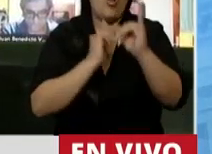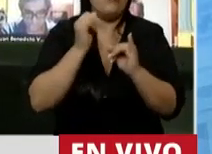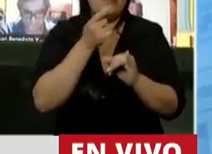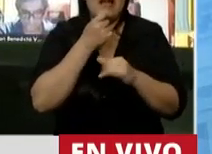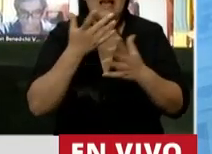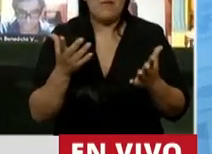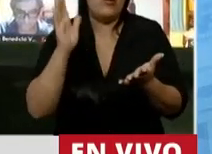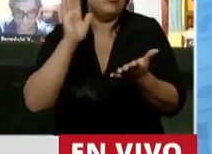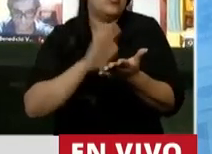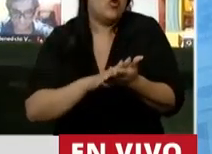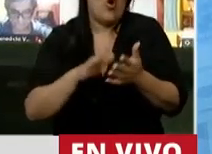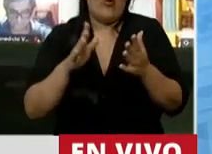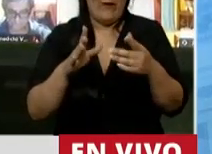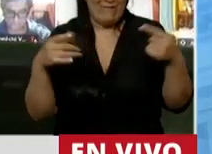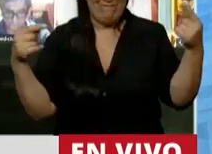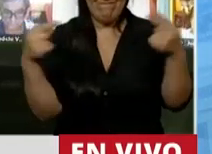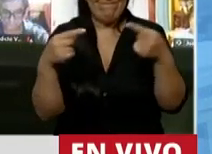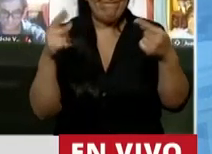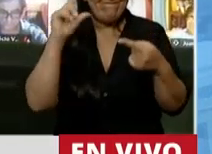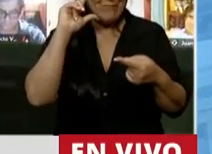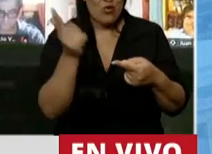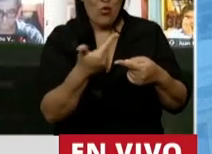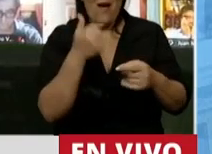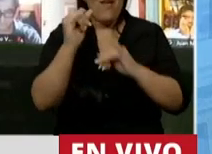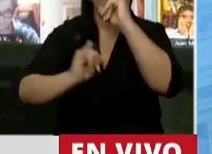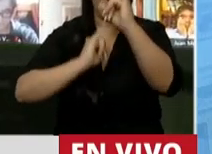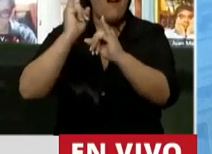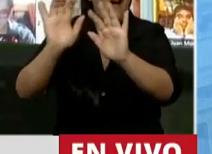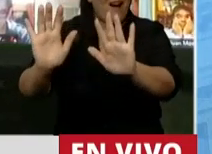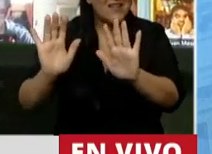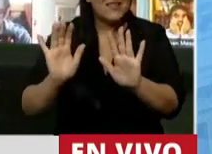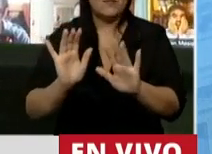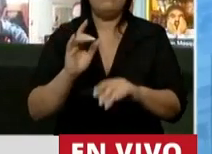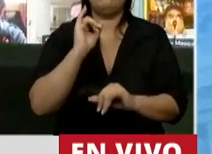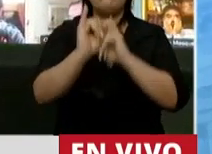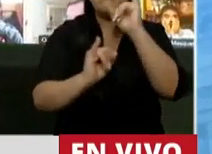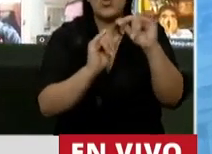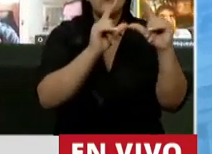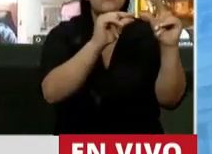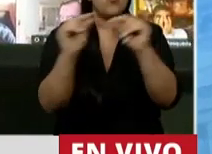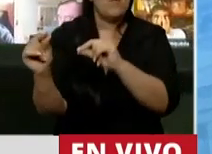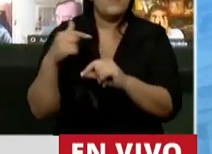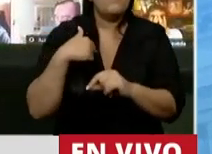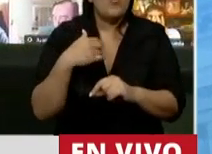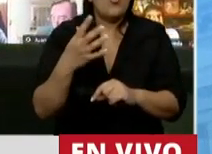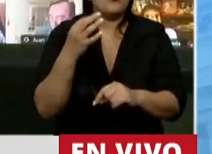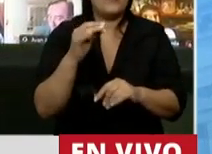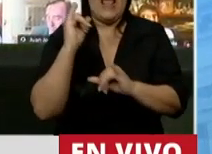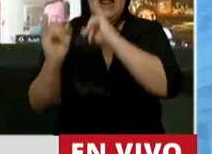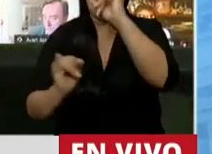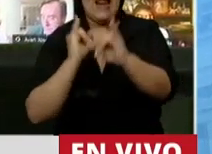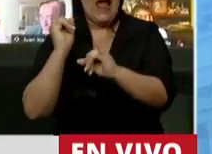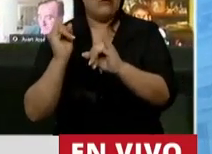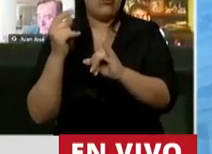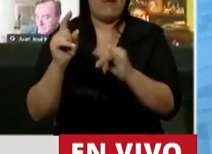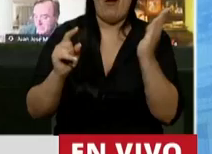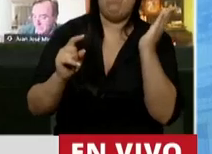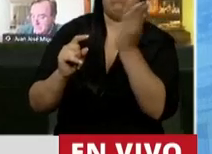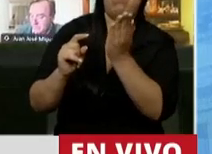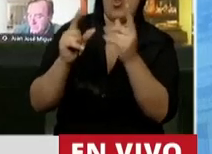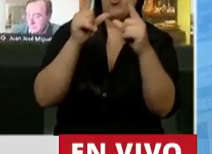Para dar un ejemplo sobre la incoherencia de este relato, voy a dar algunos números porque si hay algo que mata al relato son los